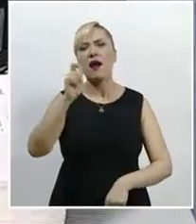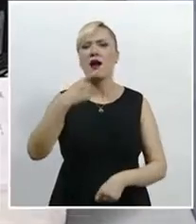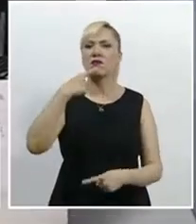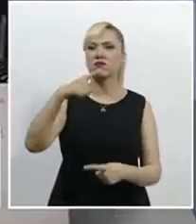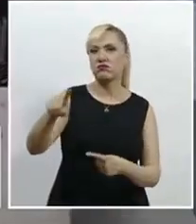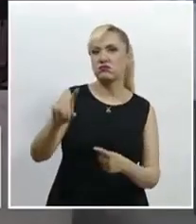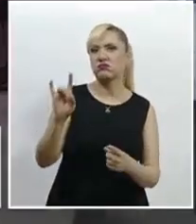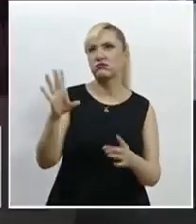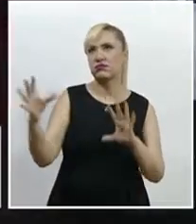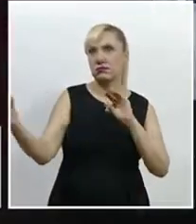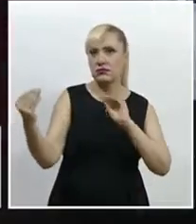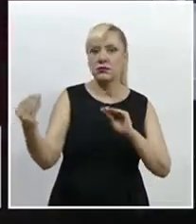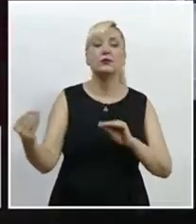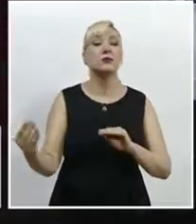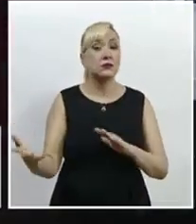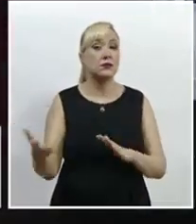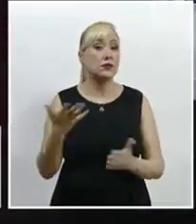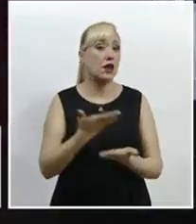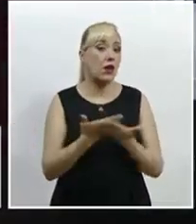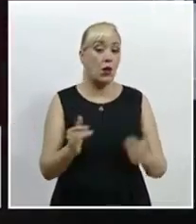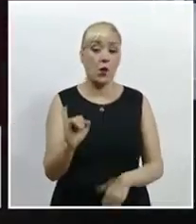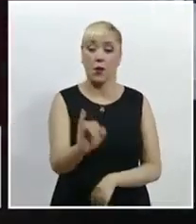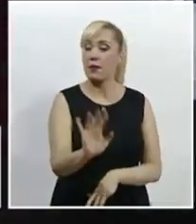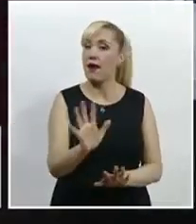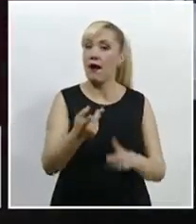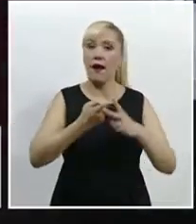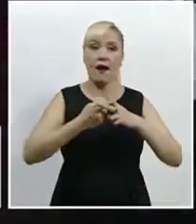de manera progresiva a partir de este jueves